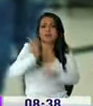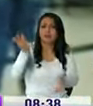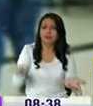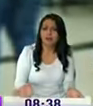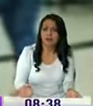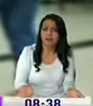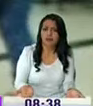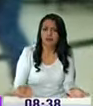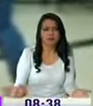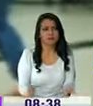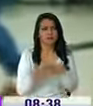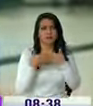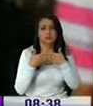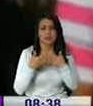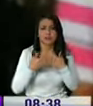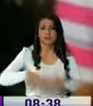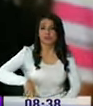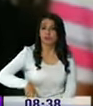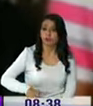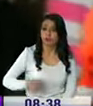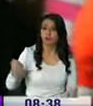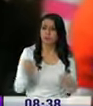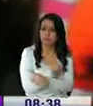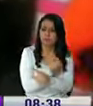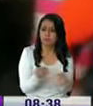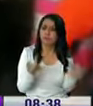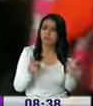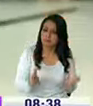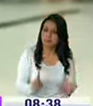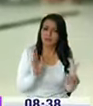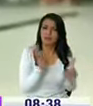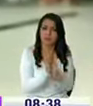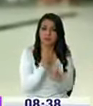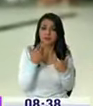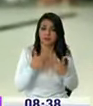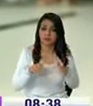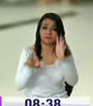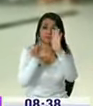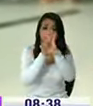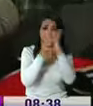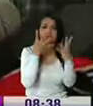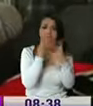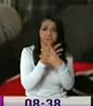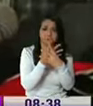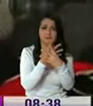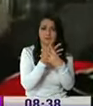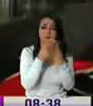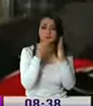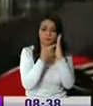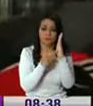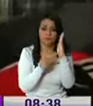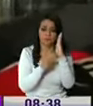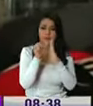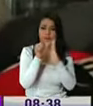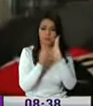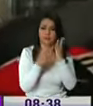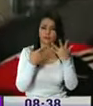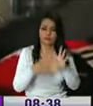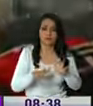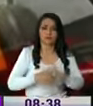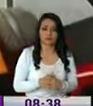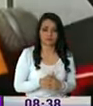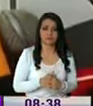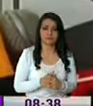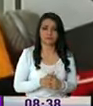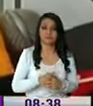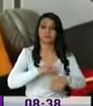que cerrar. Se trata de un robo con violencia e intimidación y esto está contemplado en el... está tipificado y reprimido en el Código Orgánico Integral Penal.